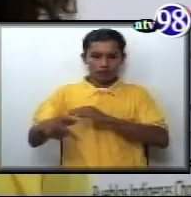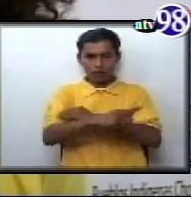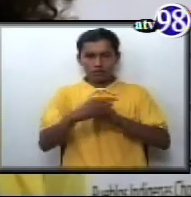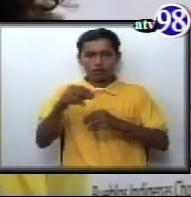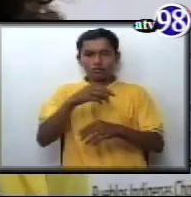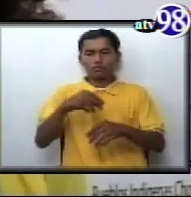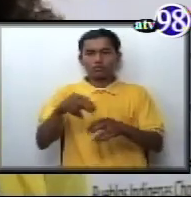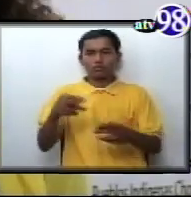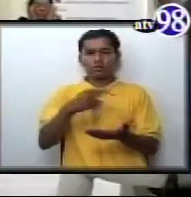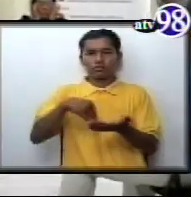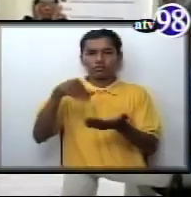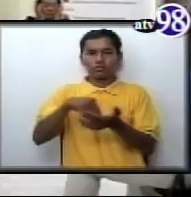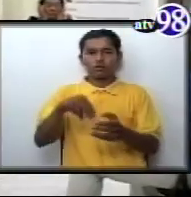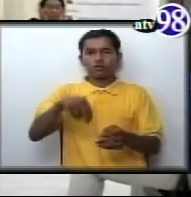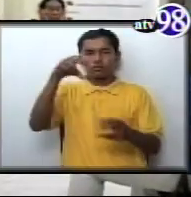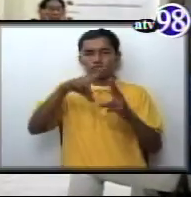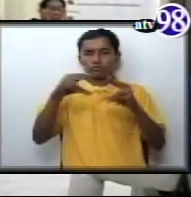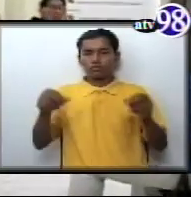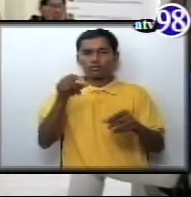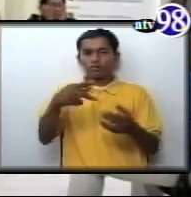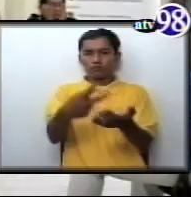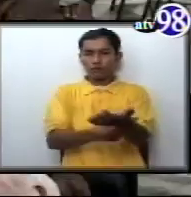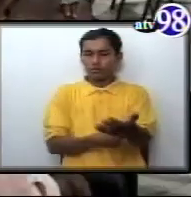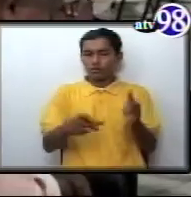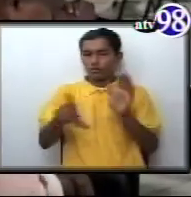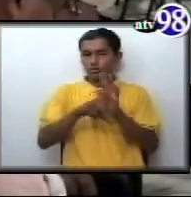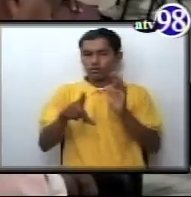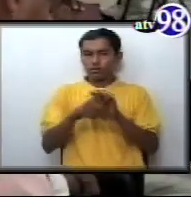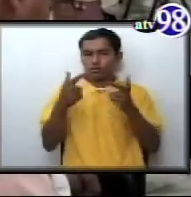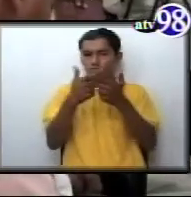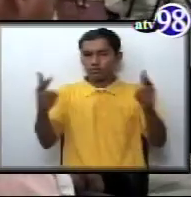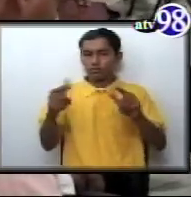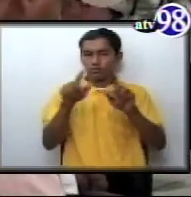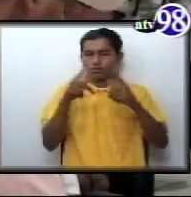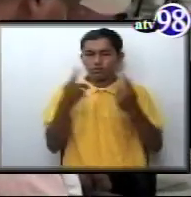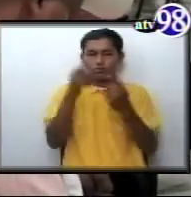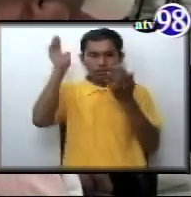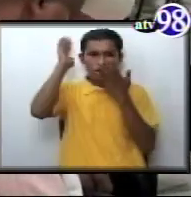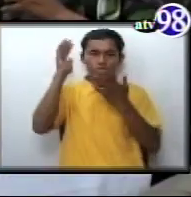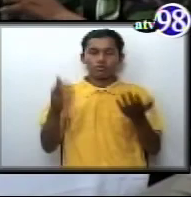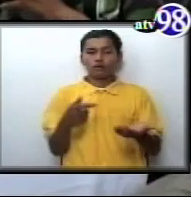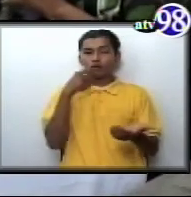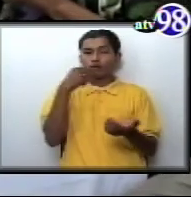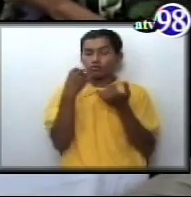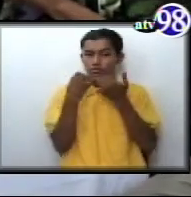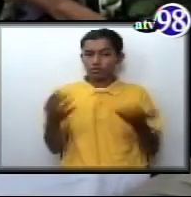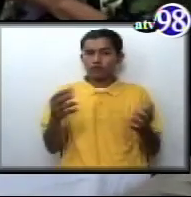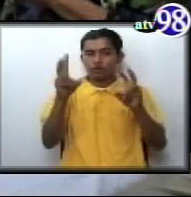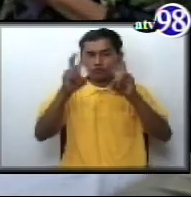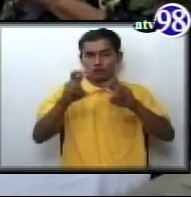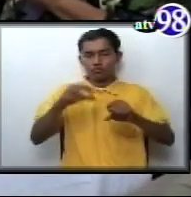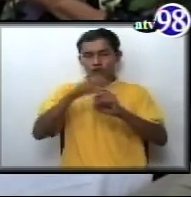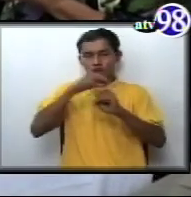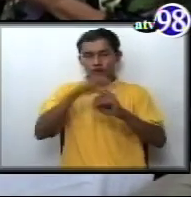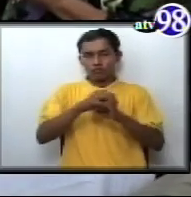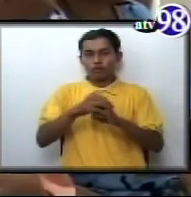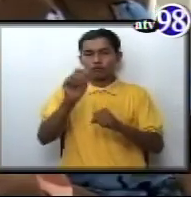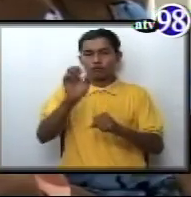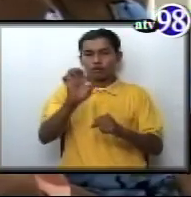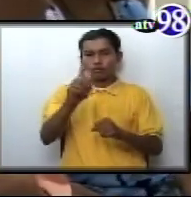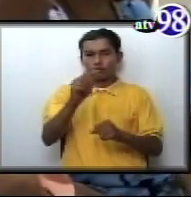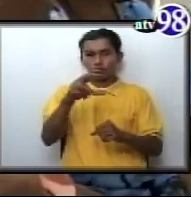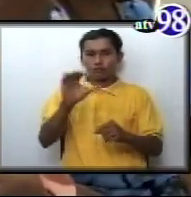Norte y Centro de Nicaragua. Este proyecto de ley de autonomía de los pueblos indígenas fue dictaminado por la Comisión de Asuntos